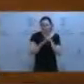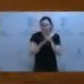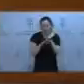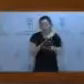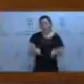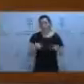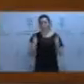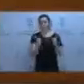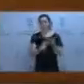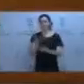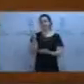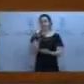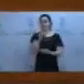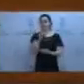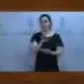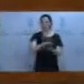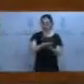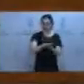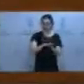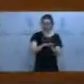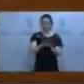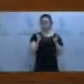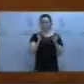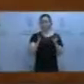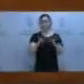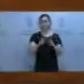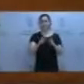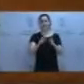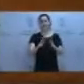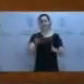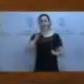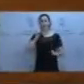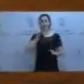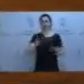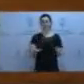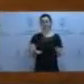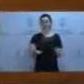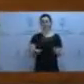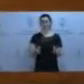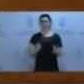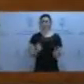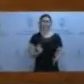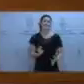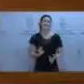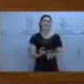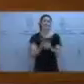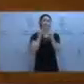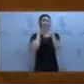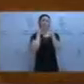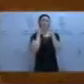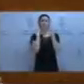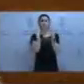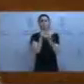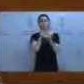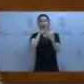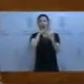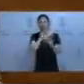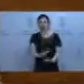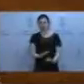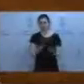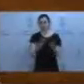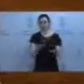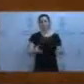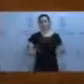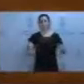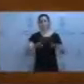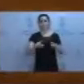la del taxi, ya les hablo de ese avance del área central. Pero es que va íntimamente ligado con esto. Es que todo esto es un